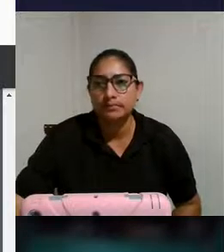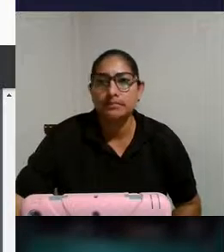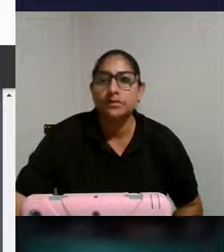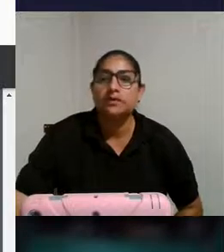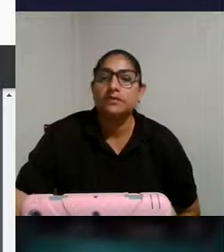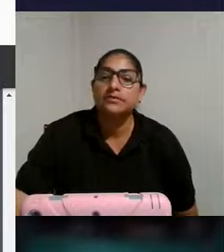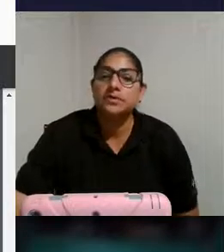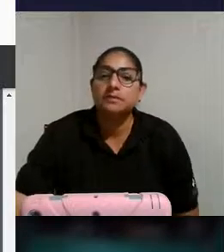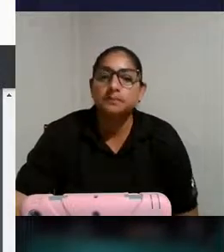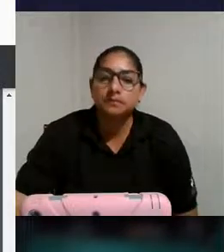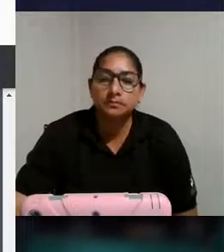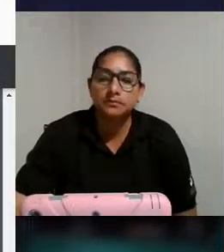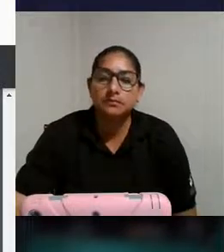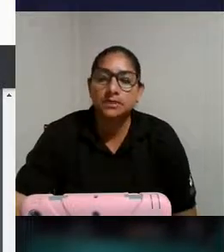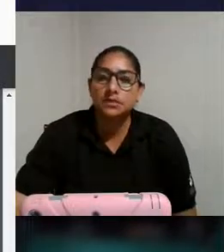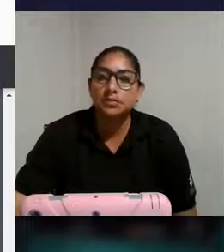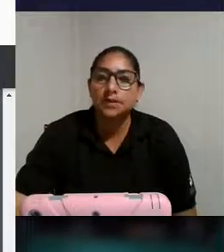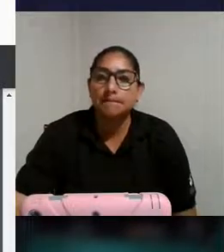es 11, ¿verdad?